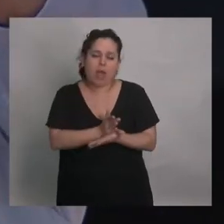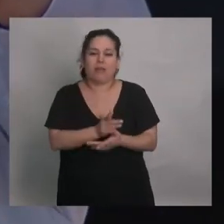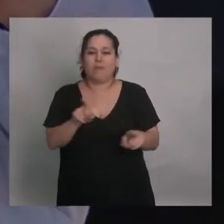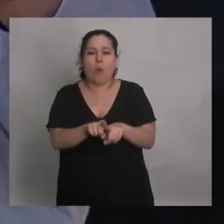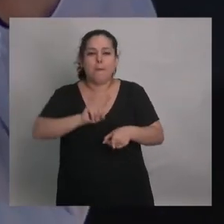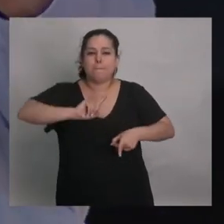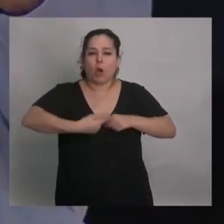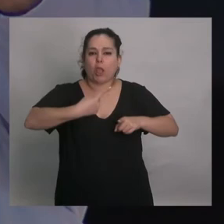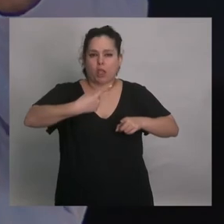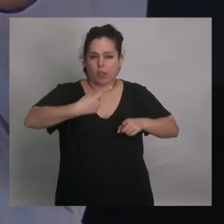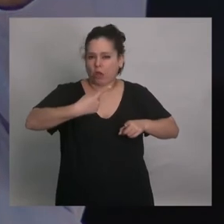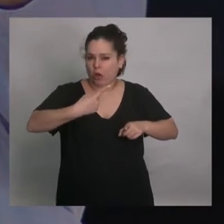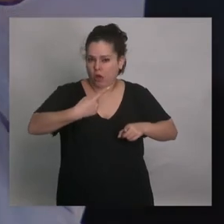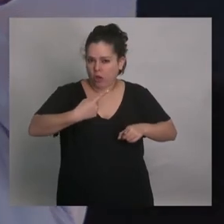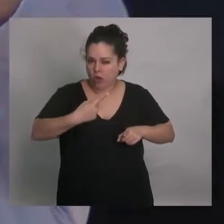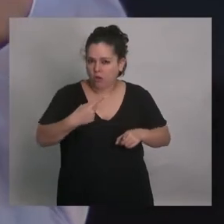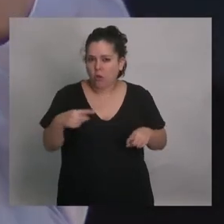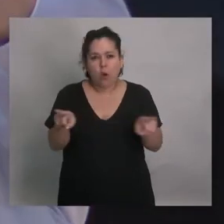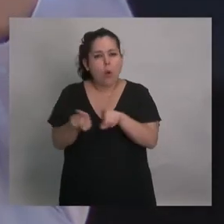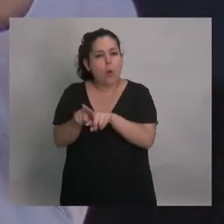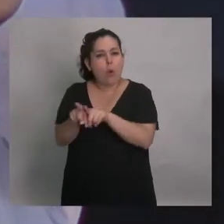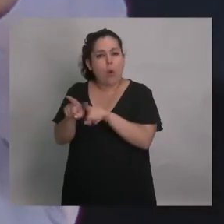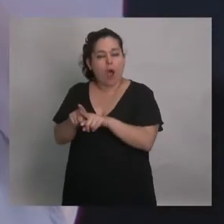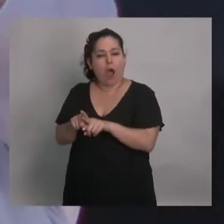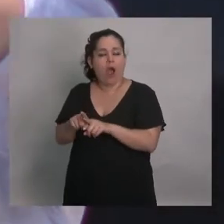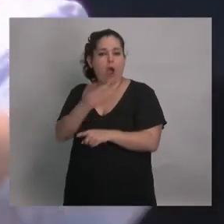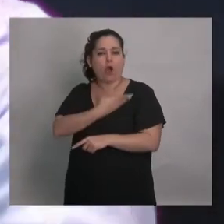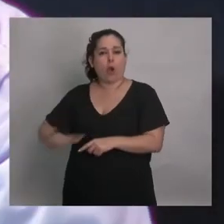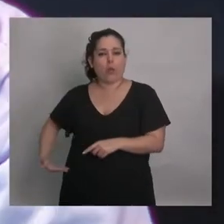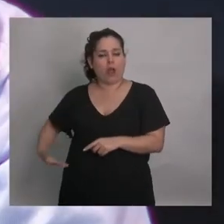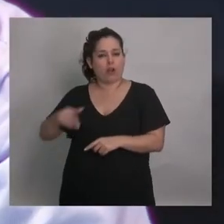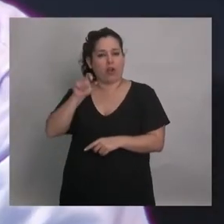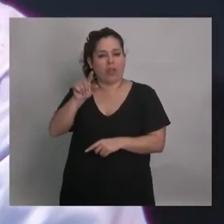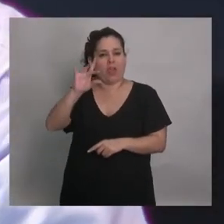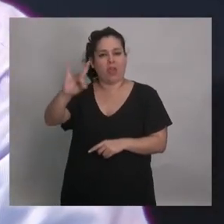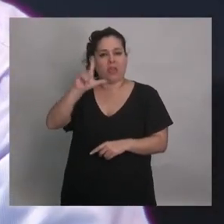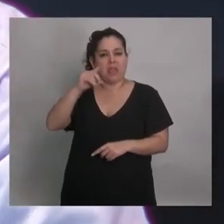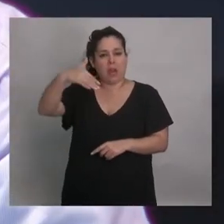golpe al gobierno de dilma rouseff